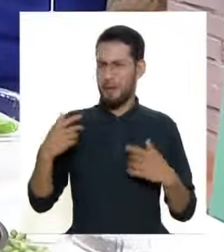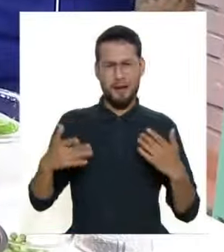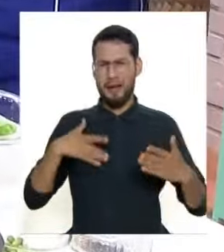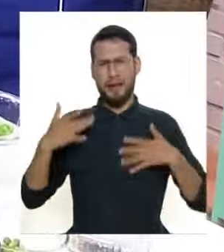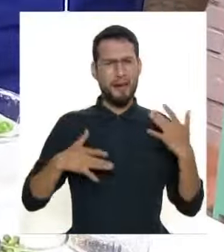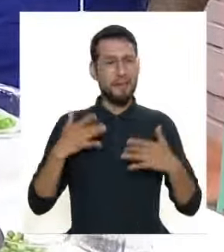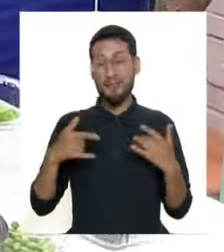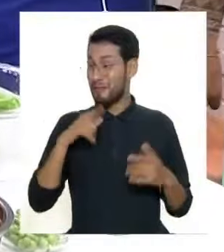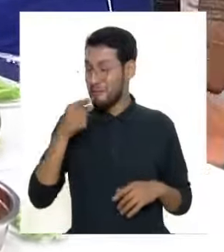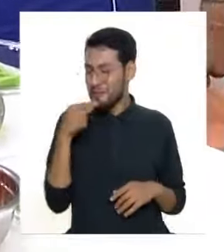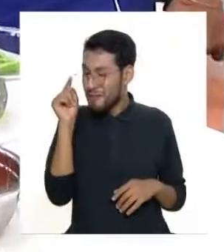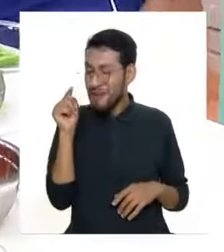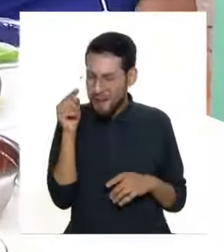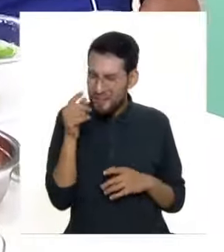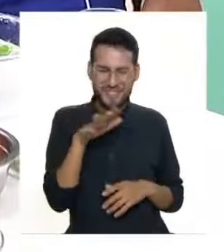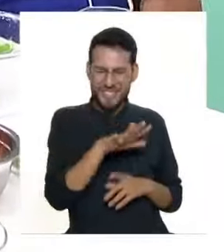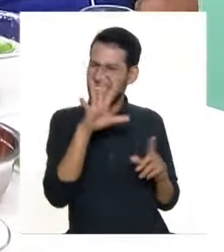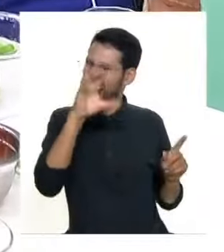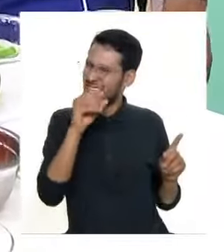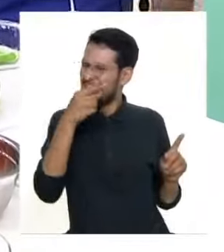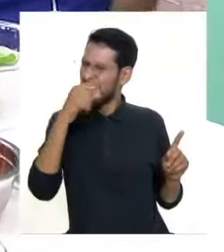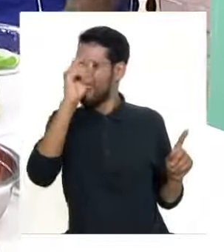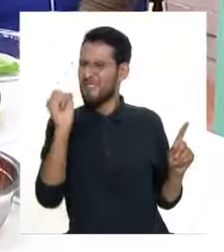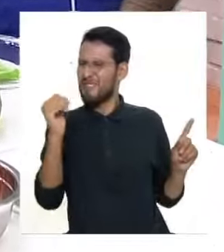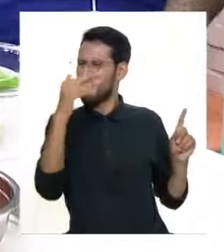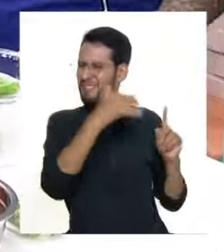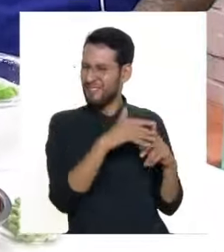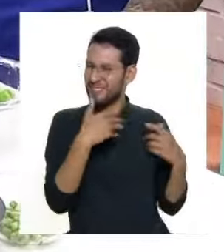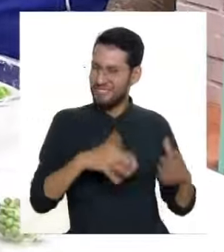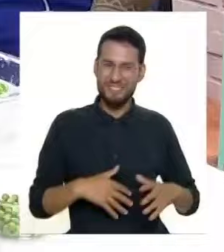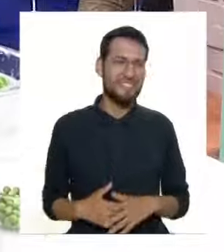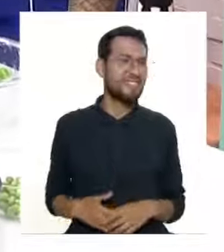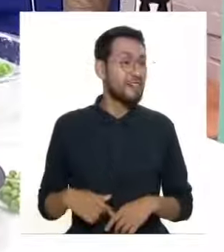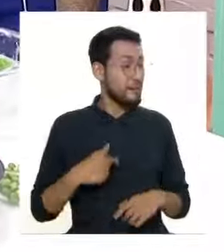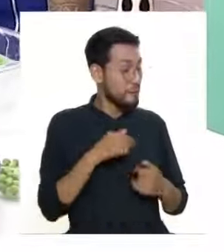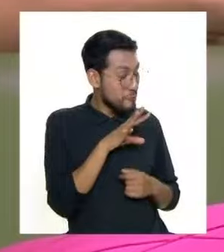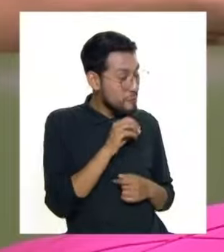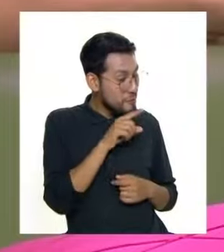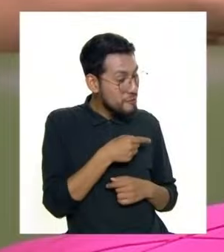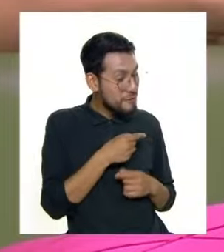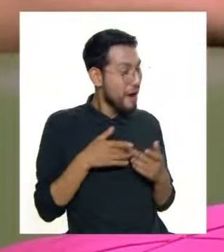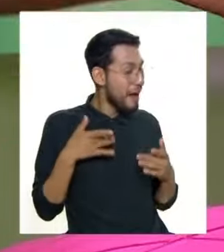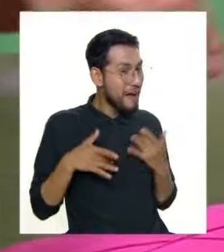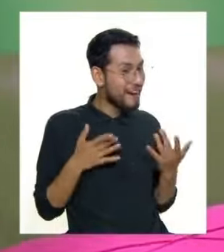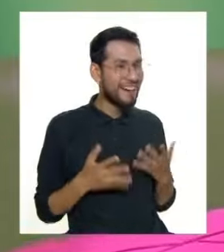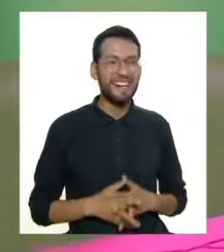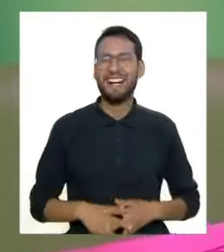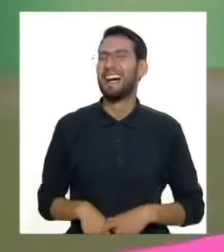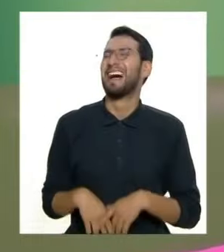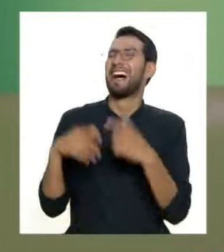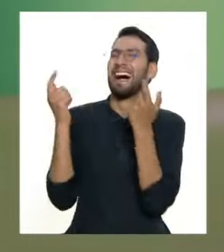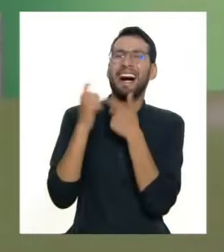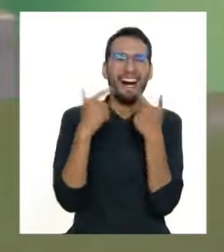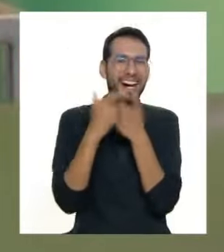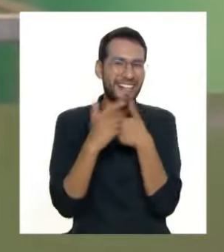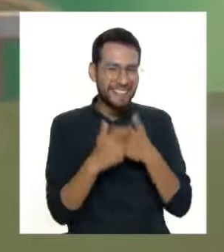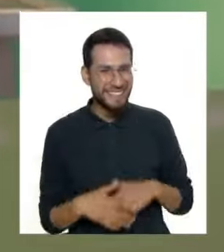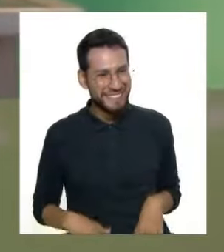cuando llegamos al millón, Uchi, imagínate 50 millones de vistas. Mira, yo que me emocioné con 40 mil, imagínate.